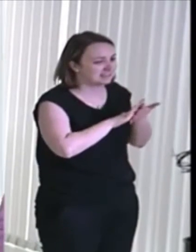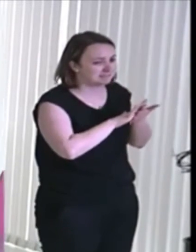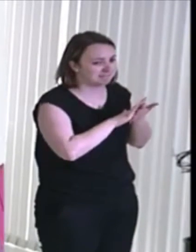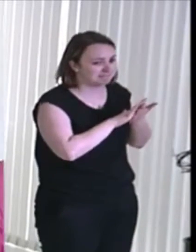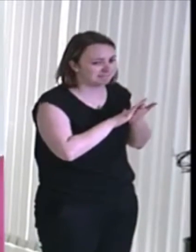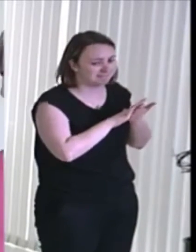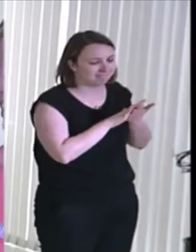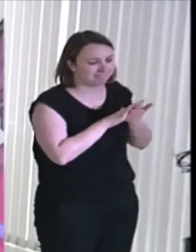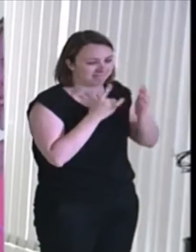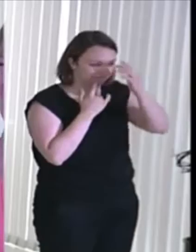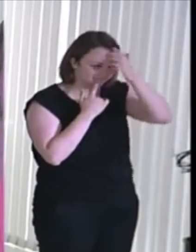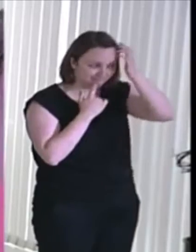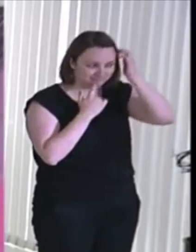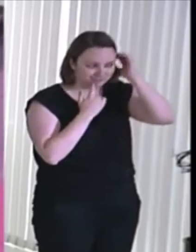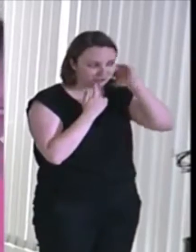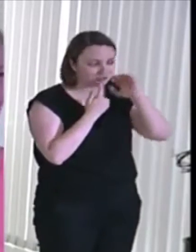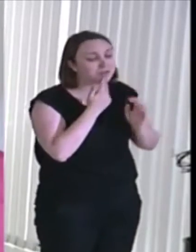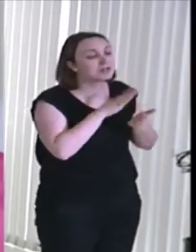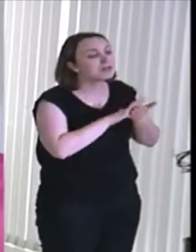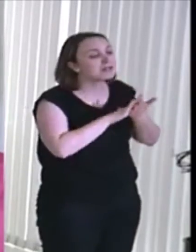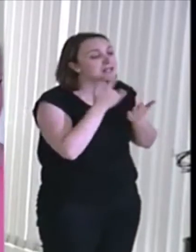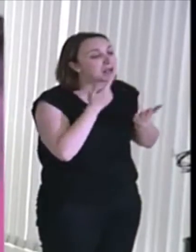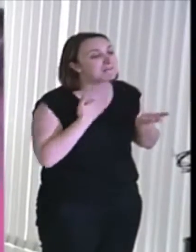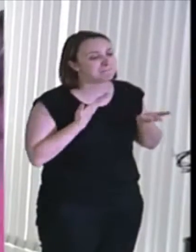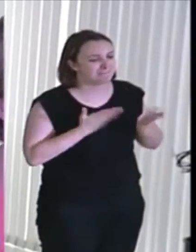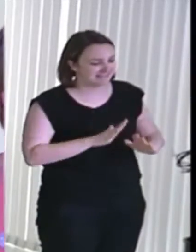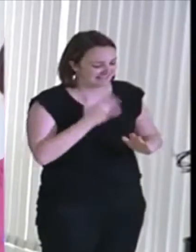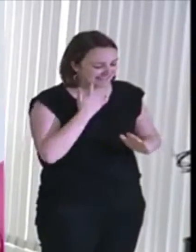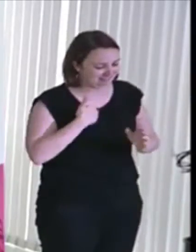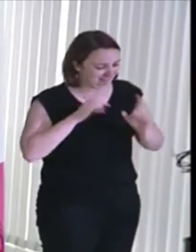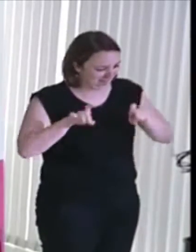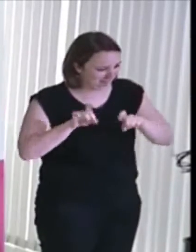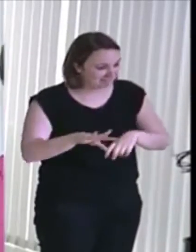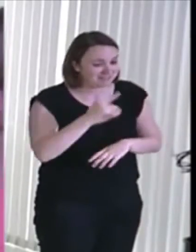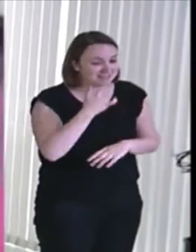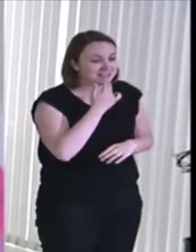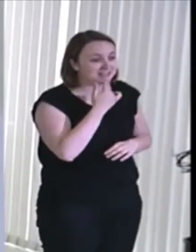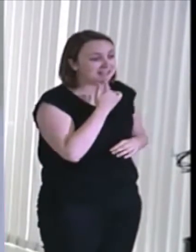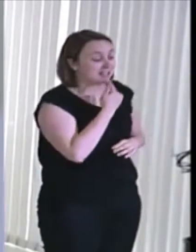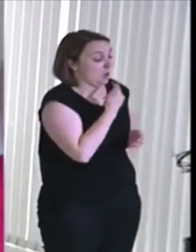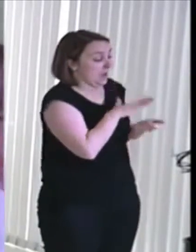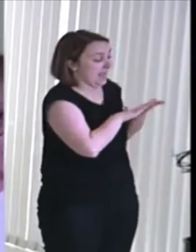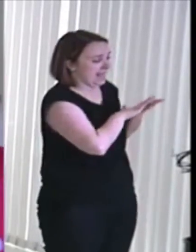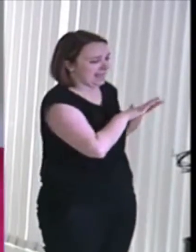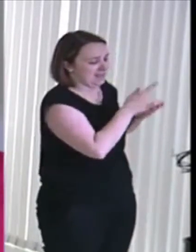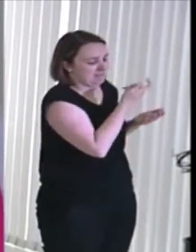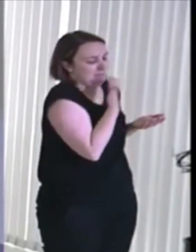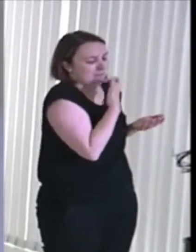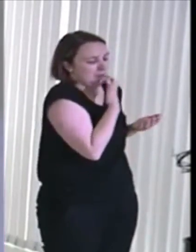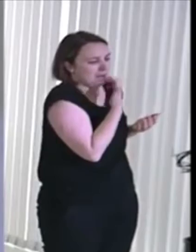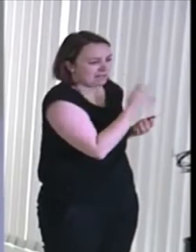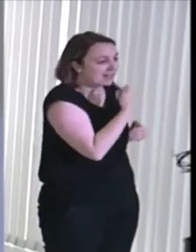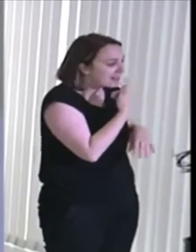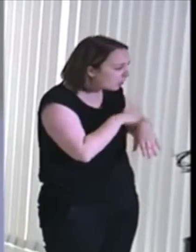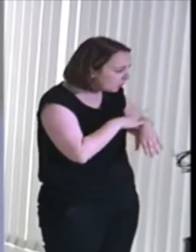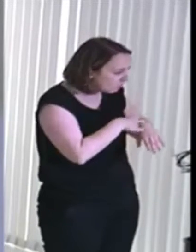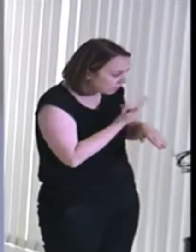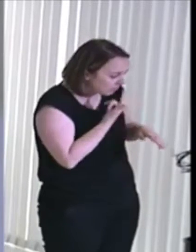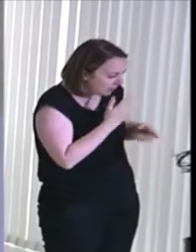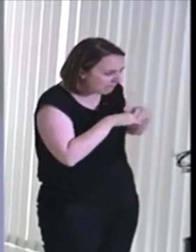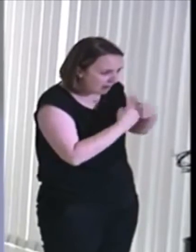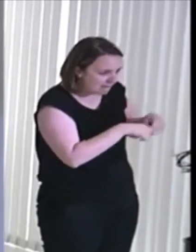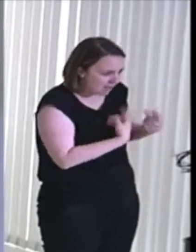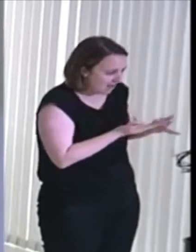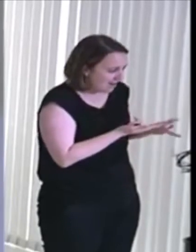descubrí lo de codo y he apuntado a mis hijas. Es una, vamos, te hacía una pequeña broma del tema de conciliación,